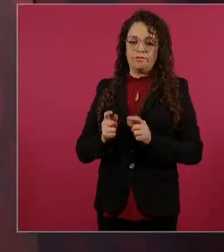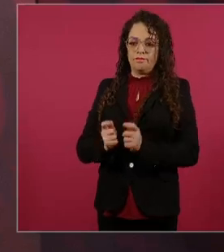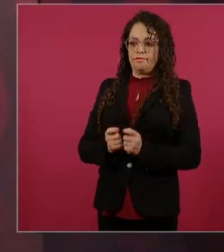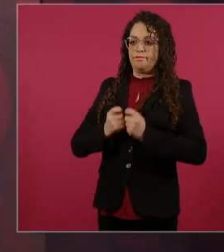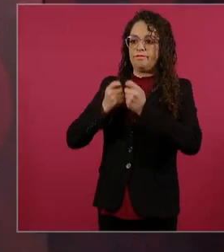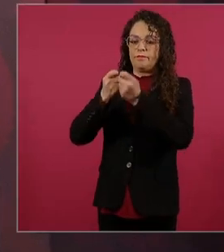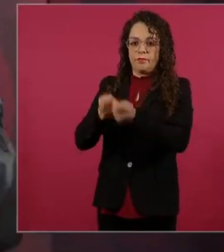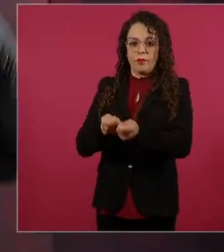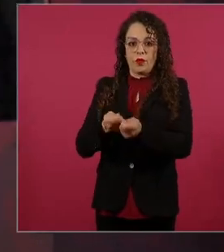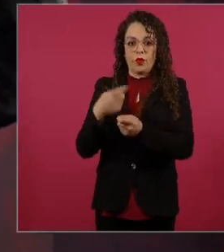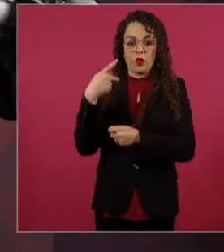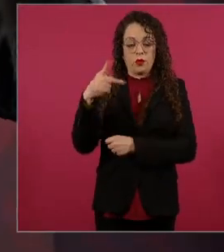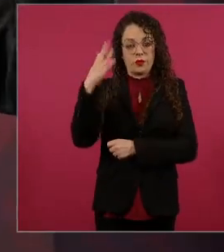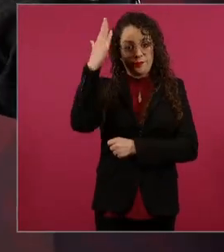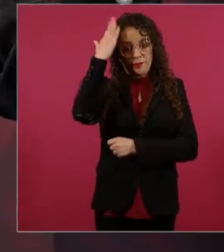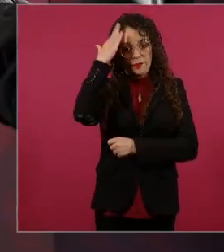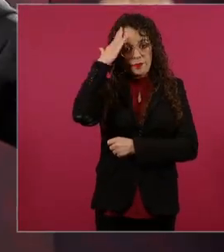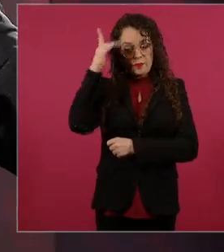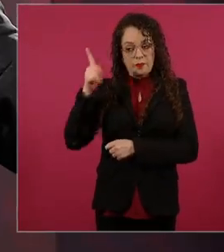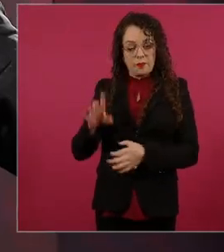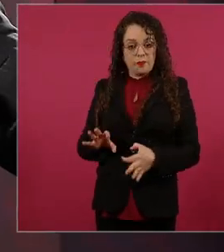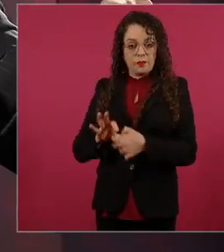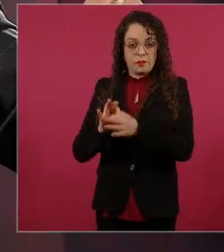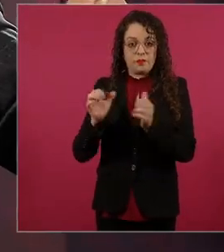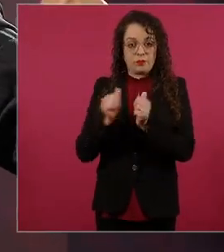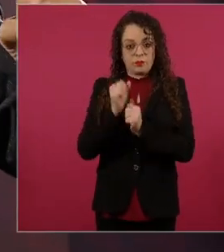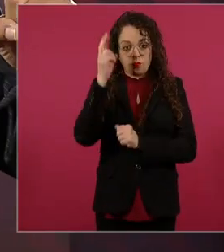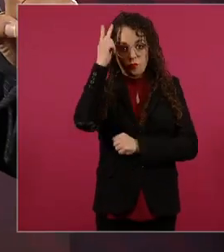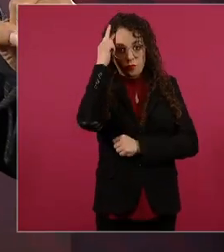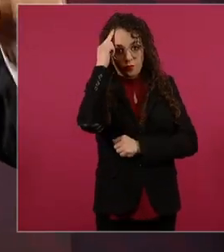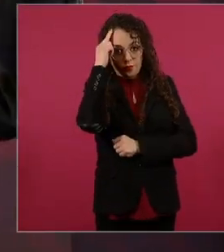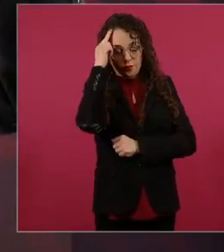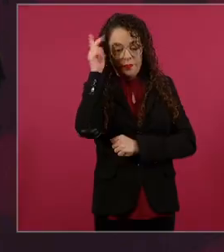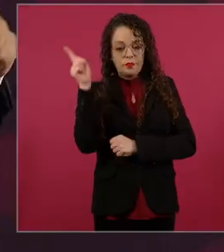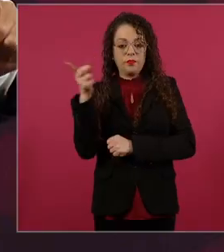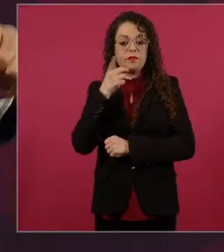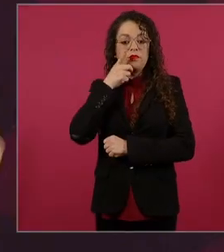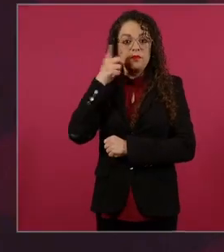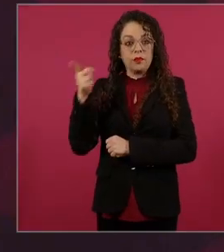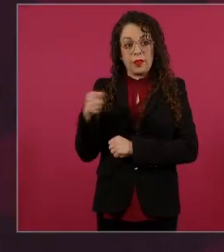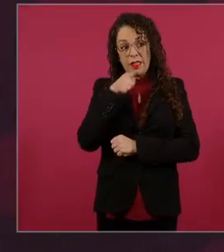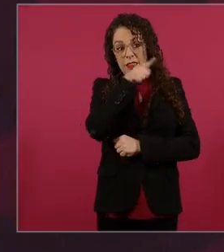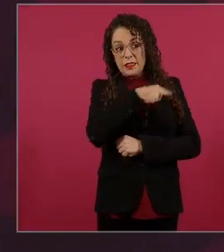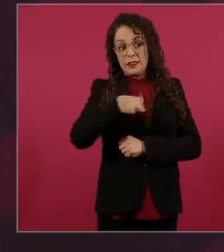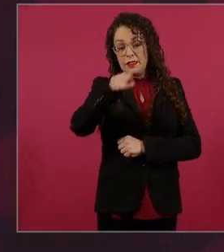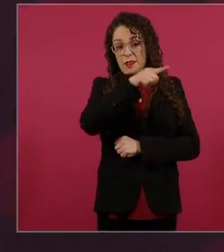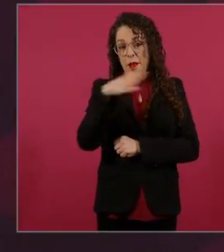y le dice como escarmiento a esos cabecillas